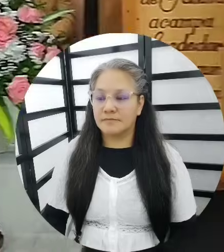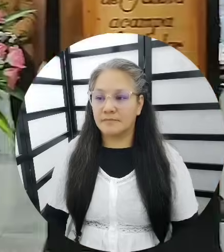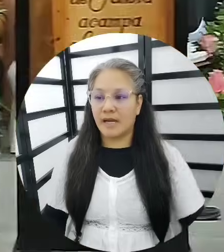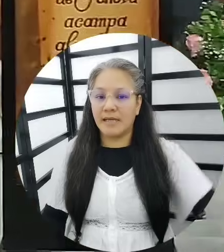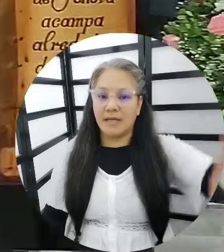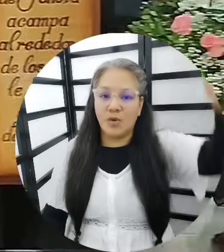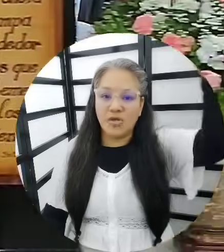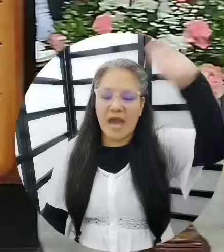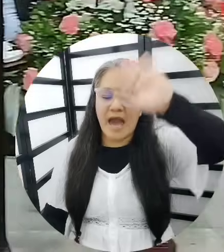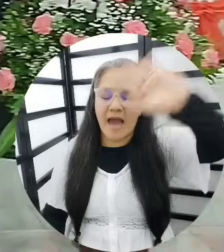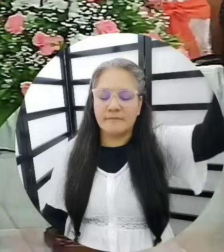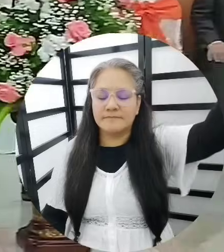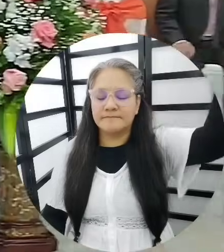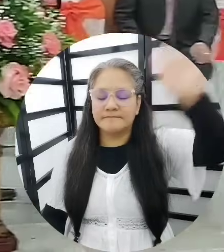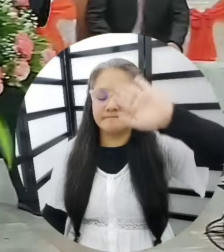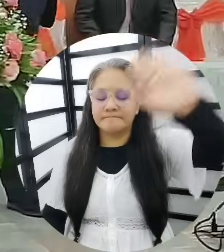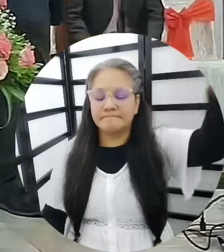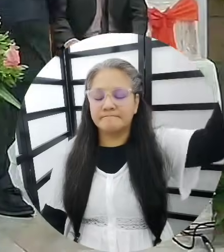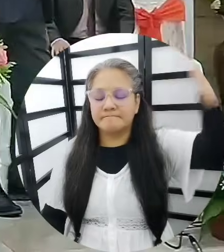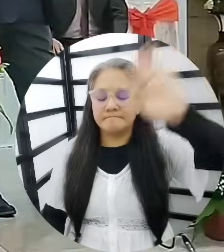esperé en Jehová.